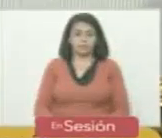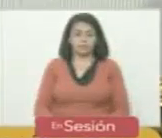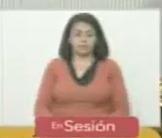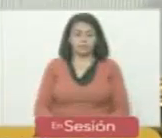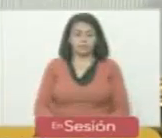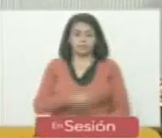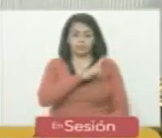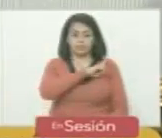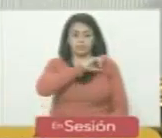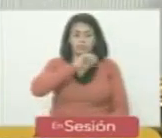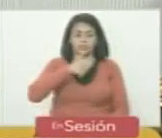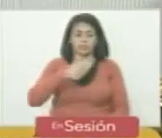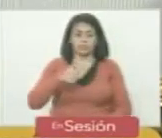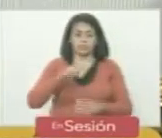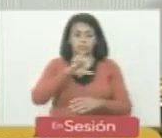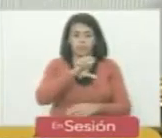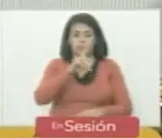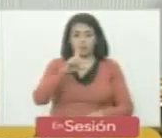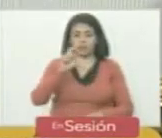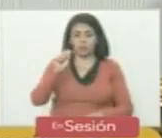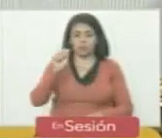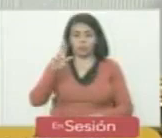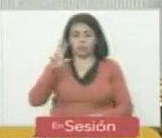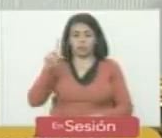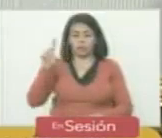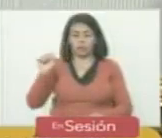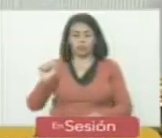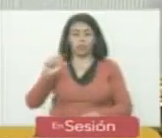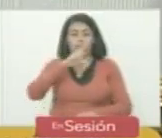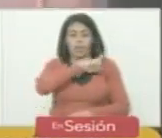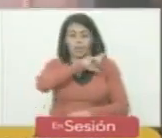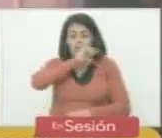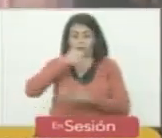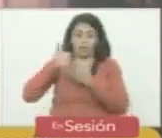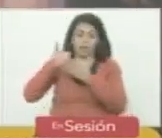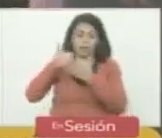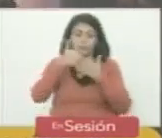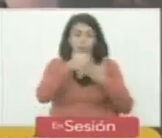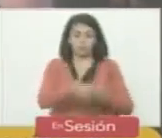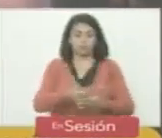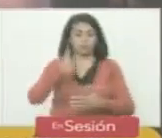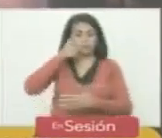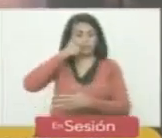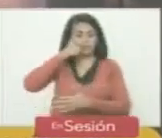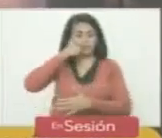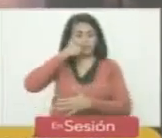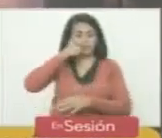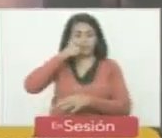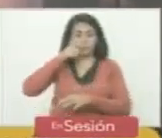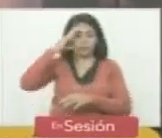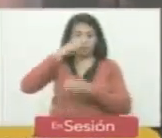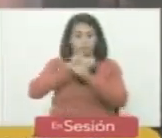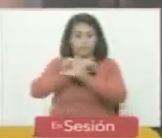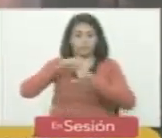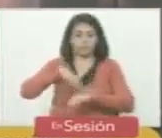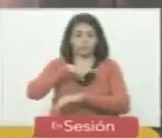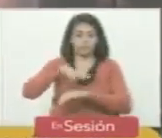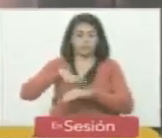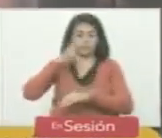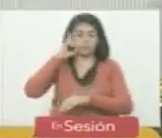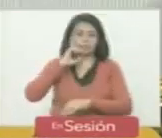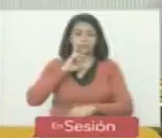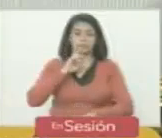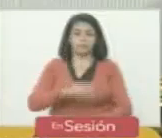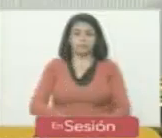Al general de brigada Eduardo González Correa, jefe de ayudantía de la Inspectoría de la Guardia Nacional Bolivariana.